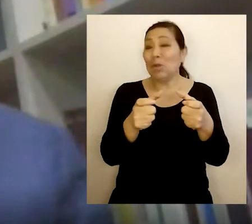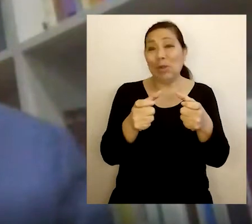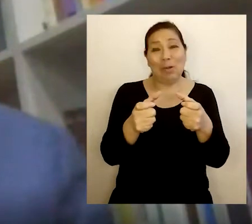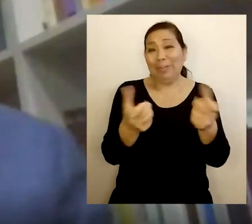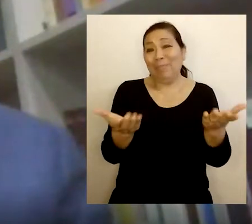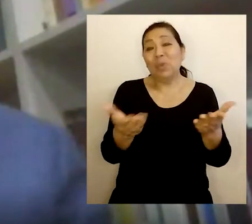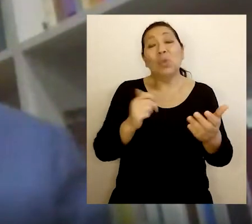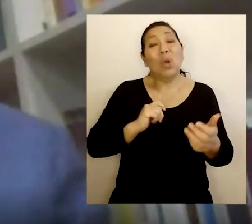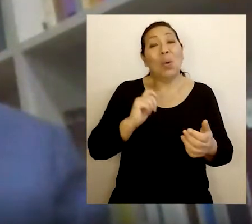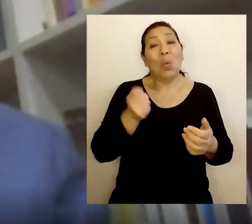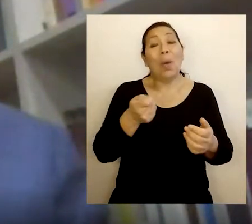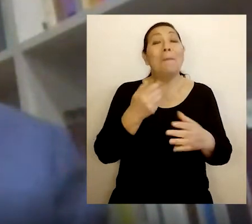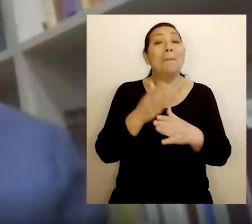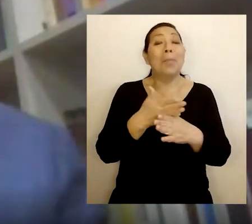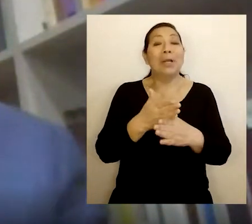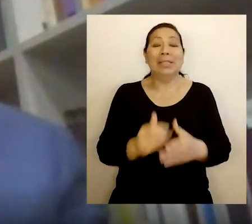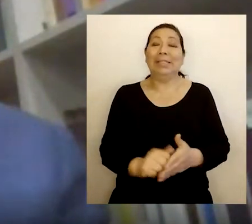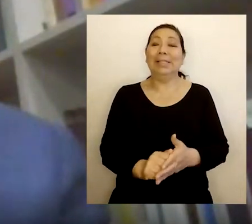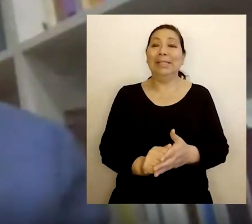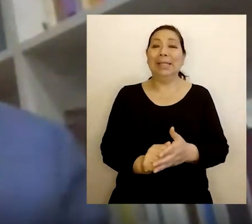parte del juez,